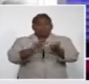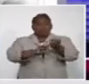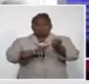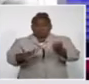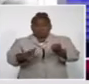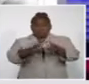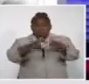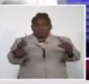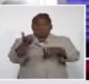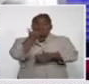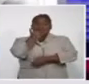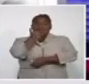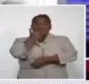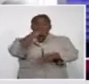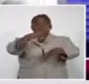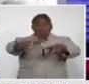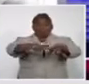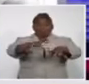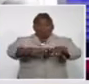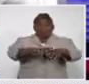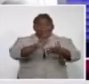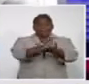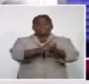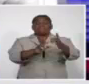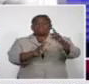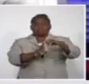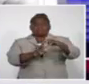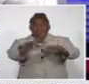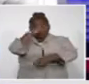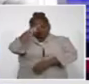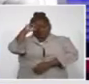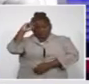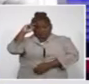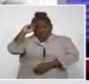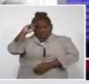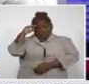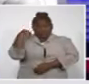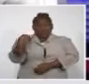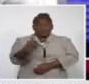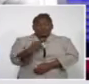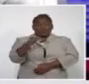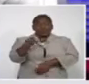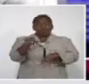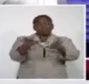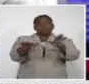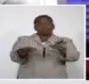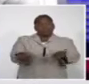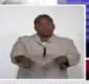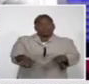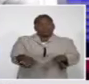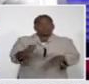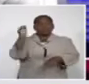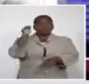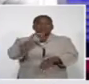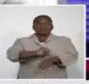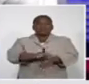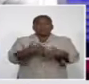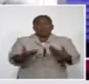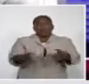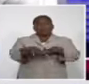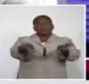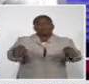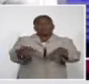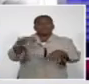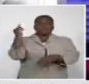de contagio: La Habana, Matanzas y Santi Espíritus. Nosotros nos vamos a una pausa para conocer cuál es la situación